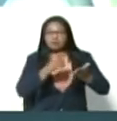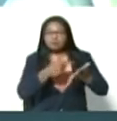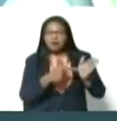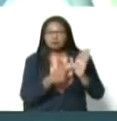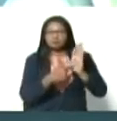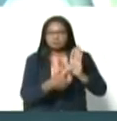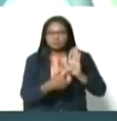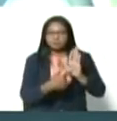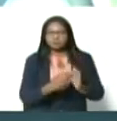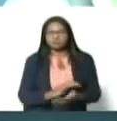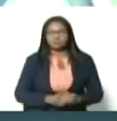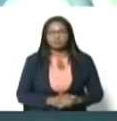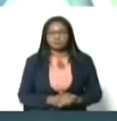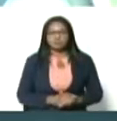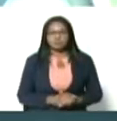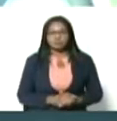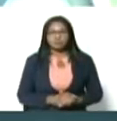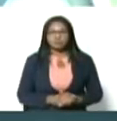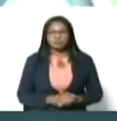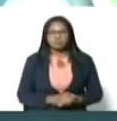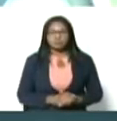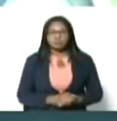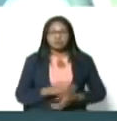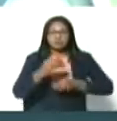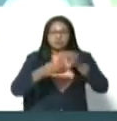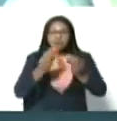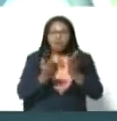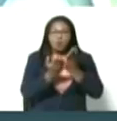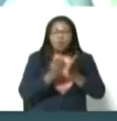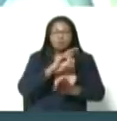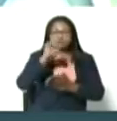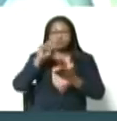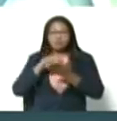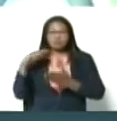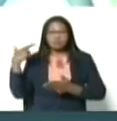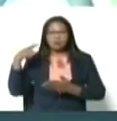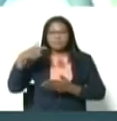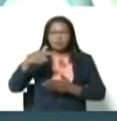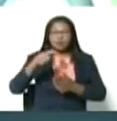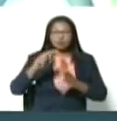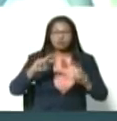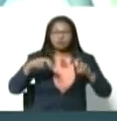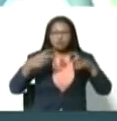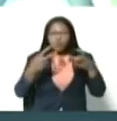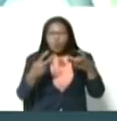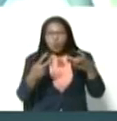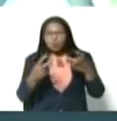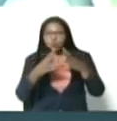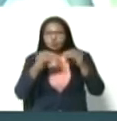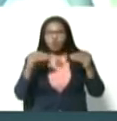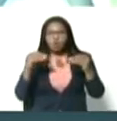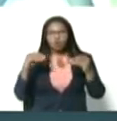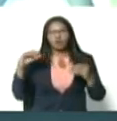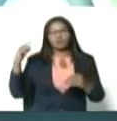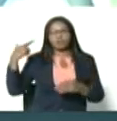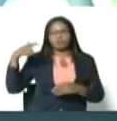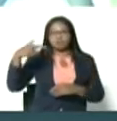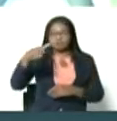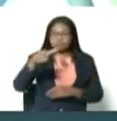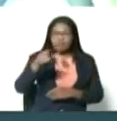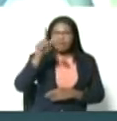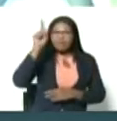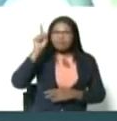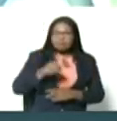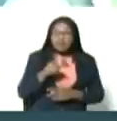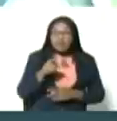cuenta de la creación de la Escuela Nacional del Transporte. Todos los transportistas, todos, deben